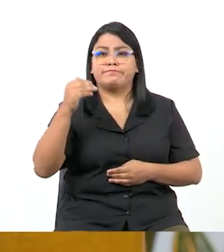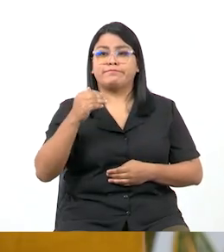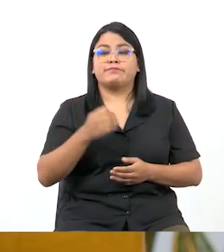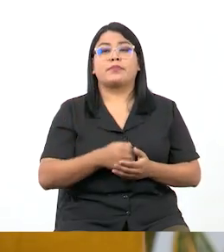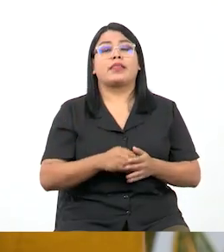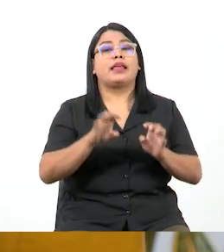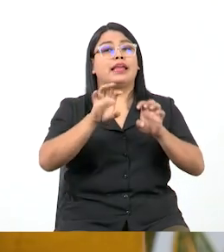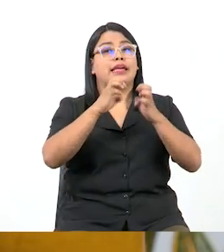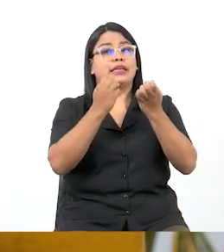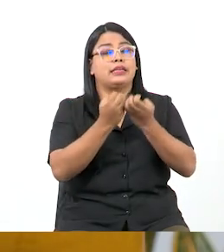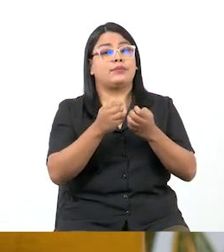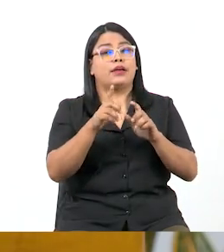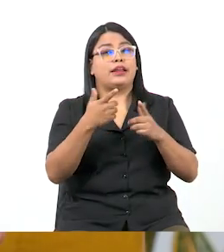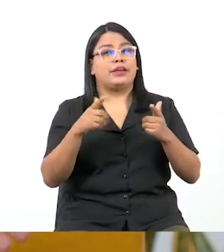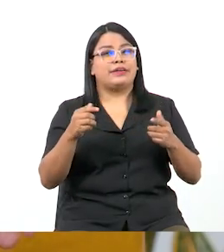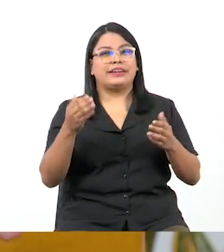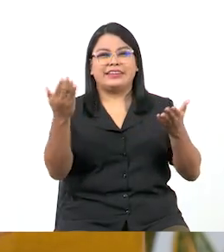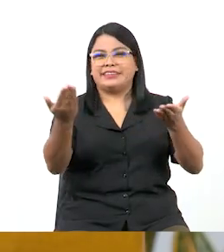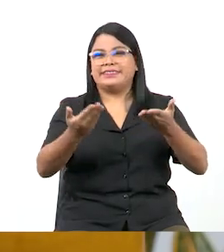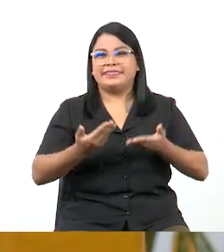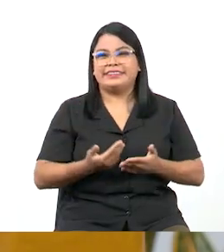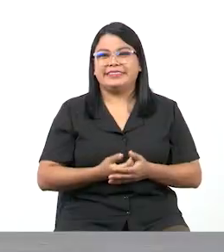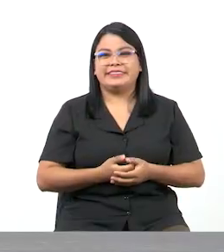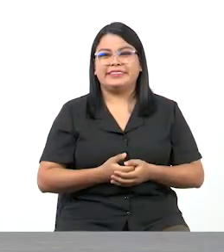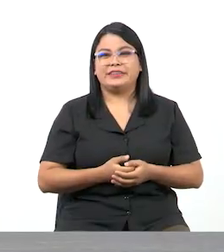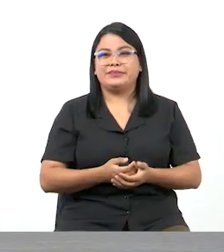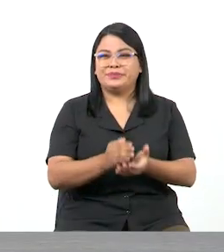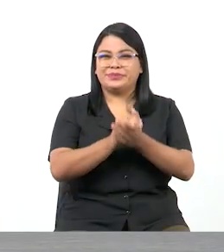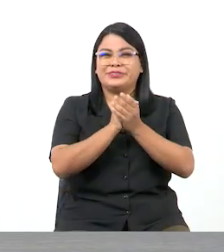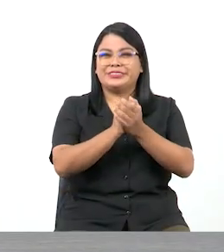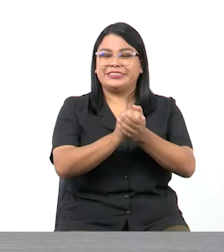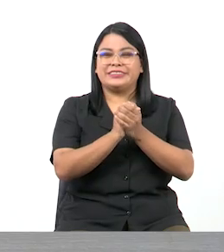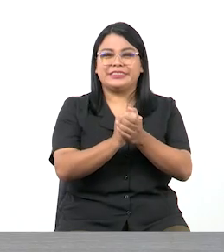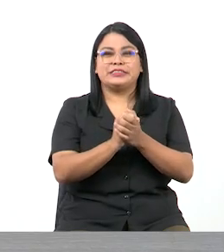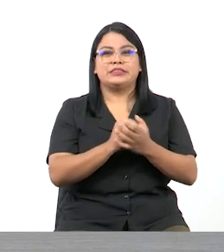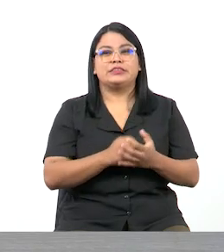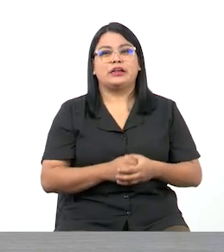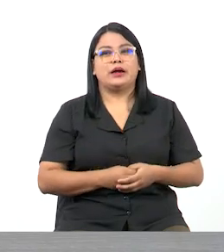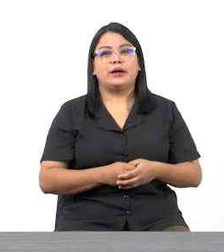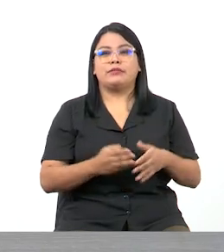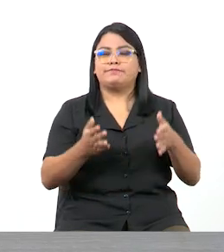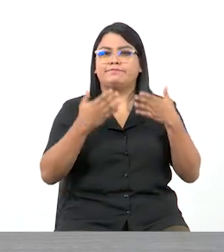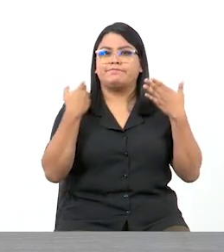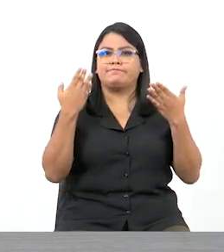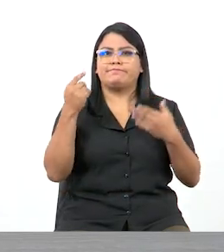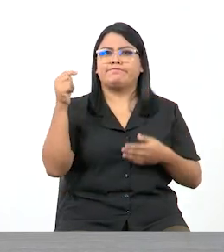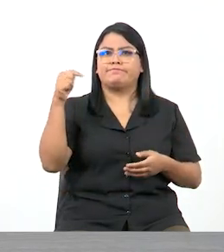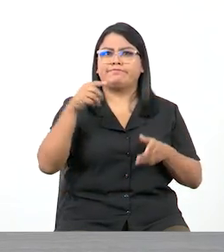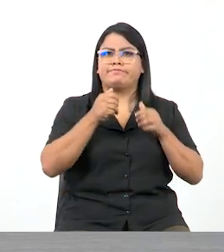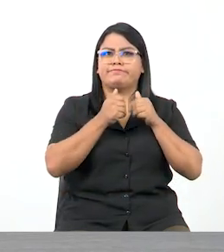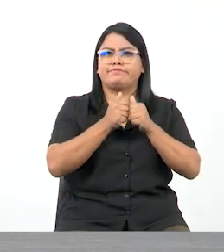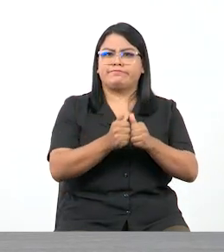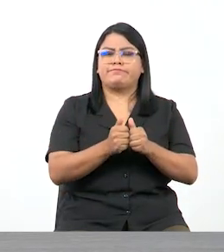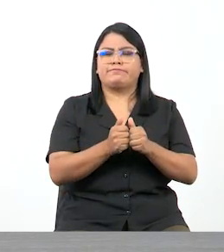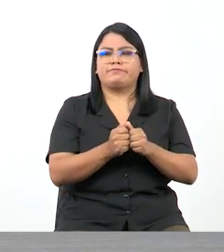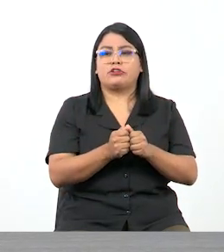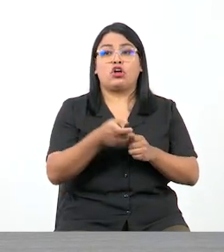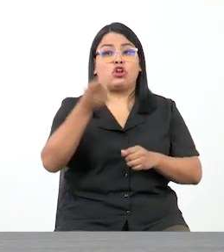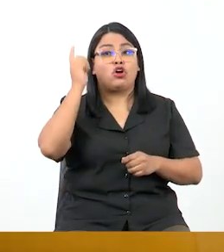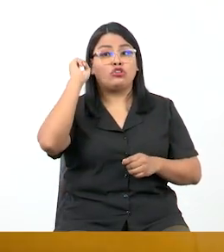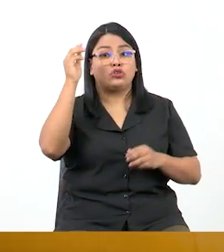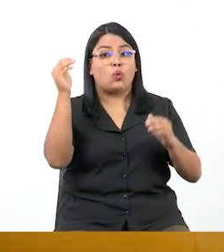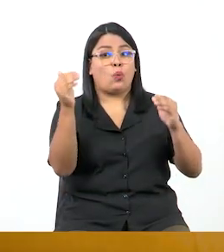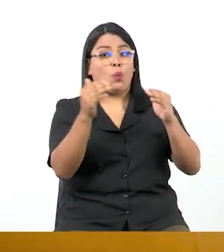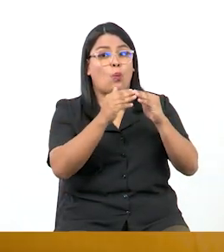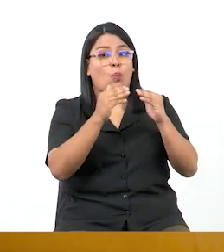Educación dentro del equipo de lenguaje. Bienvenido, Oliver. Un gusto, Paola. Me alegra poder estar aquí con ustedes y